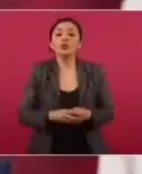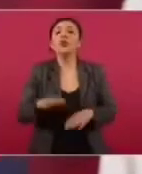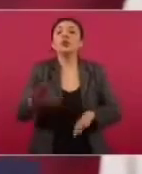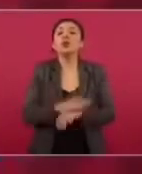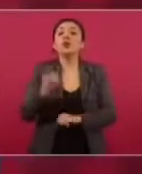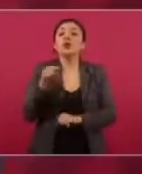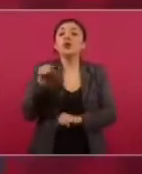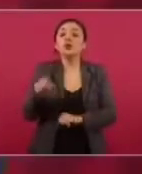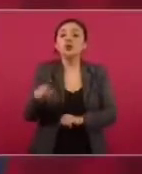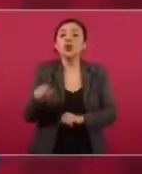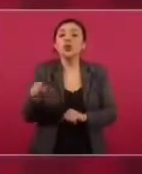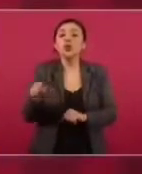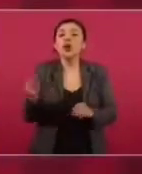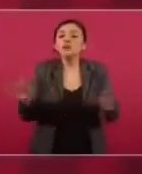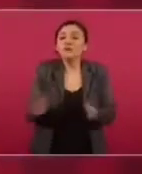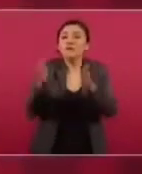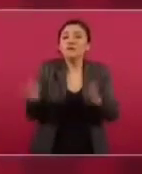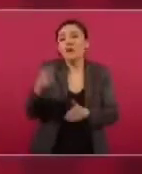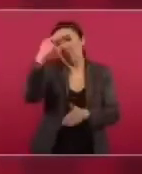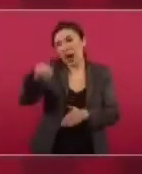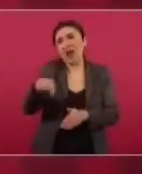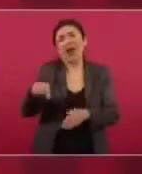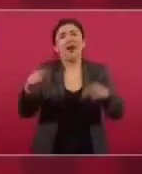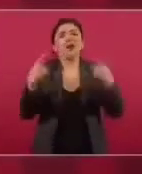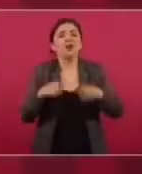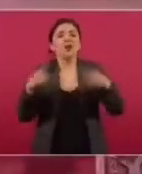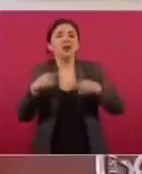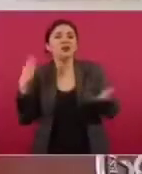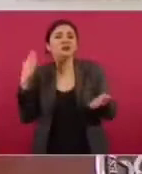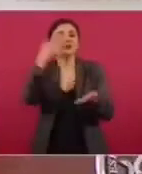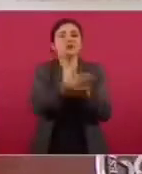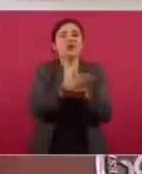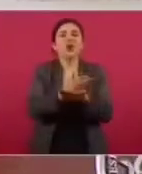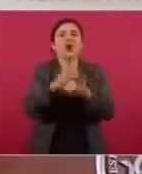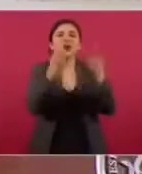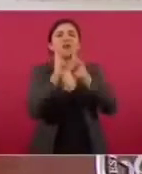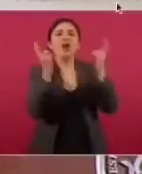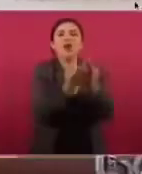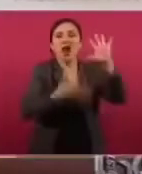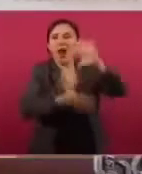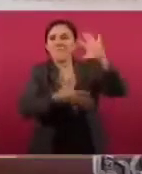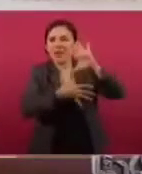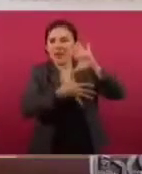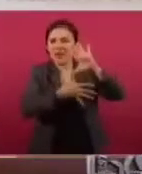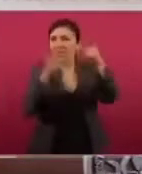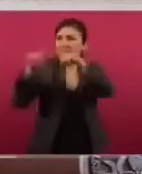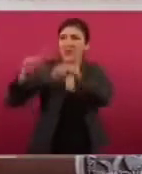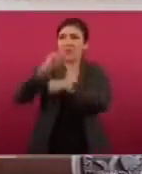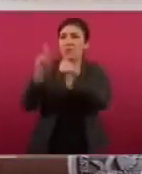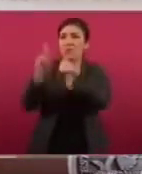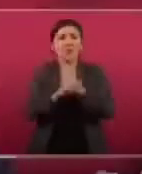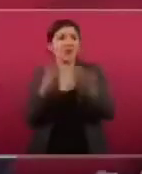promovido el que no asistieran a la llamada cumbre de América otros países,